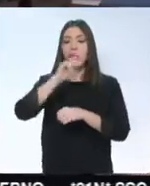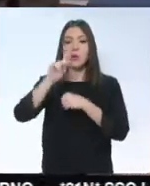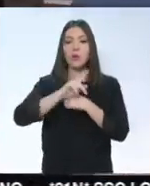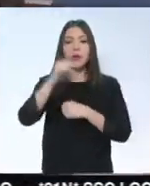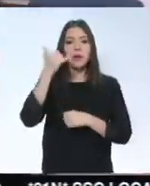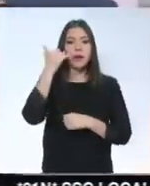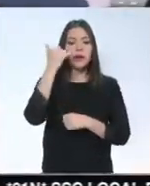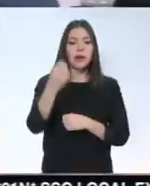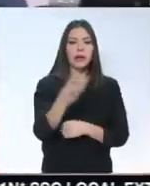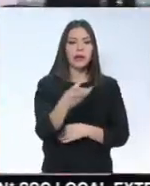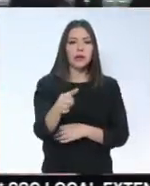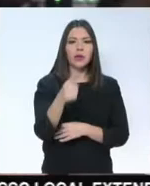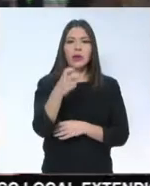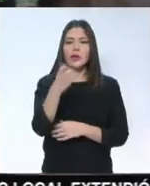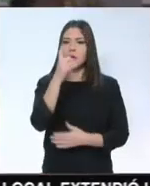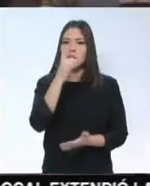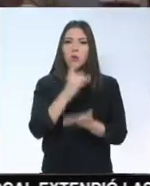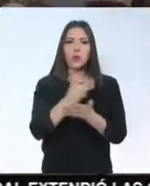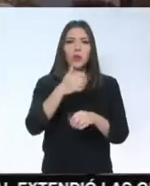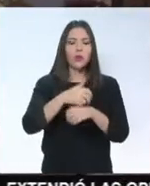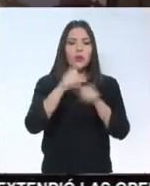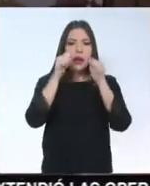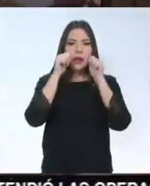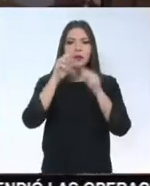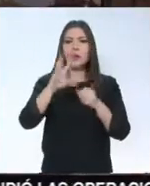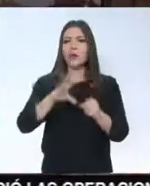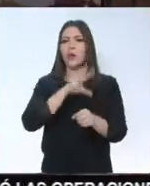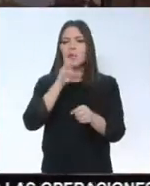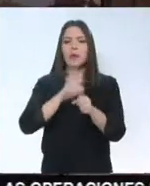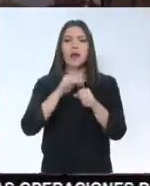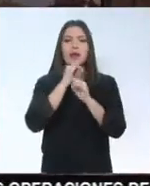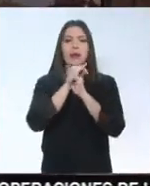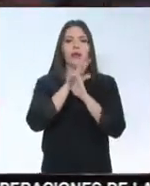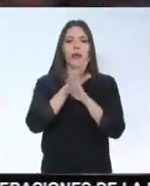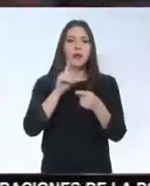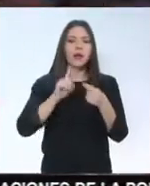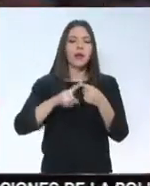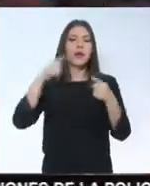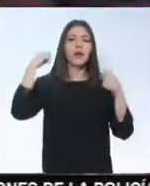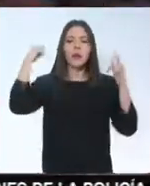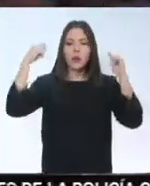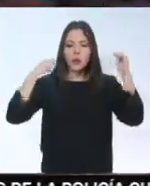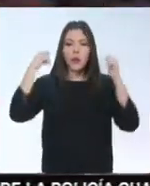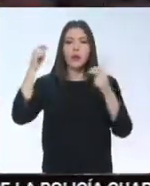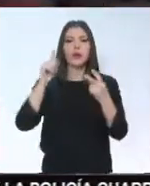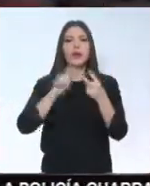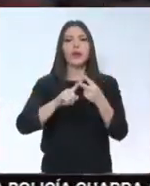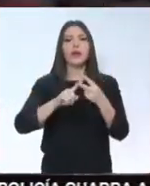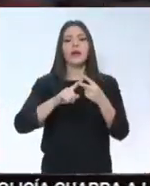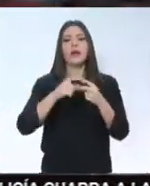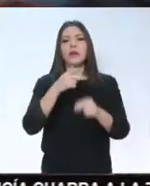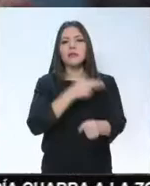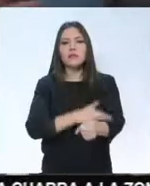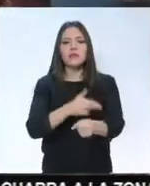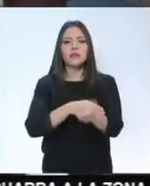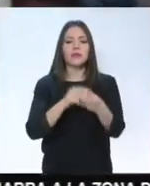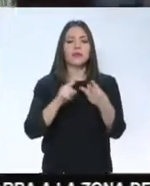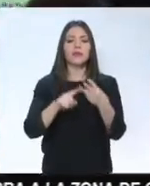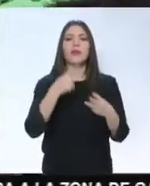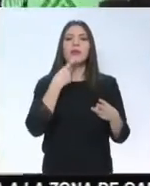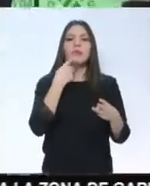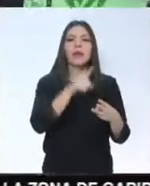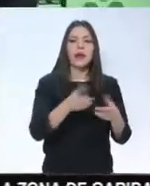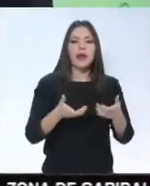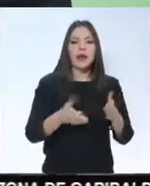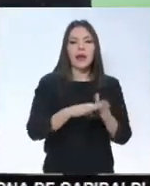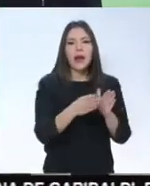es el número único de atención donde te pueden dar información turística, de trámites, puedes reportar baches,